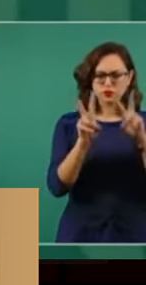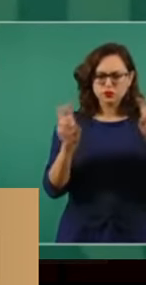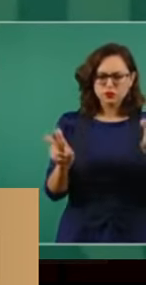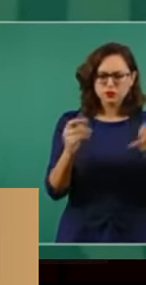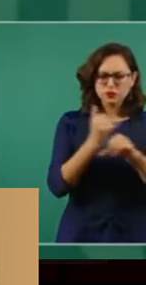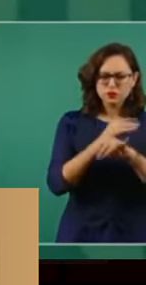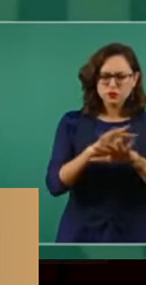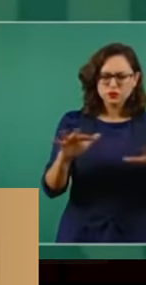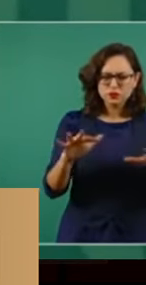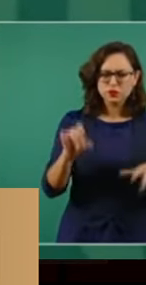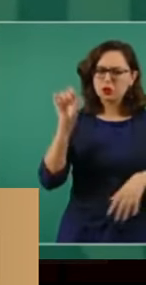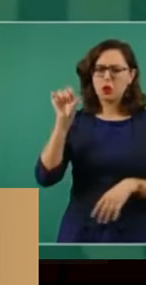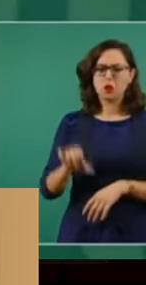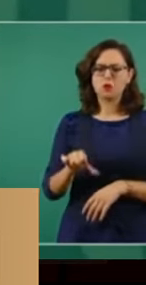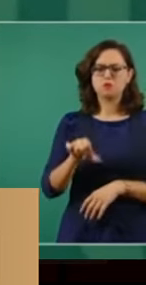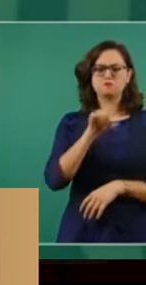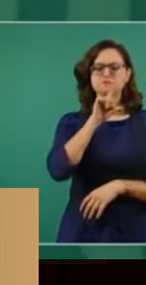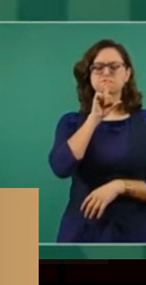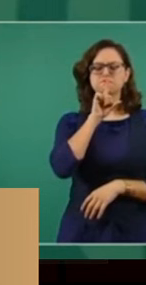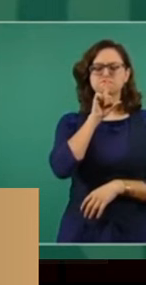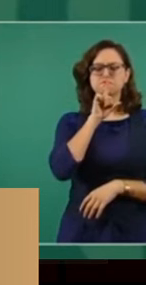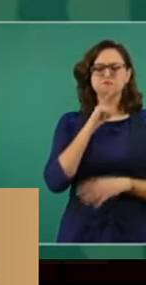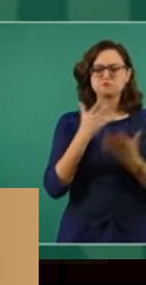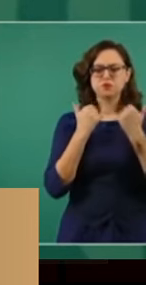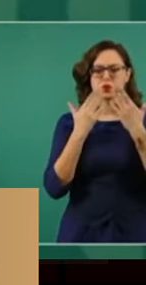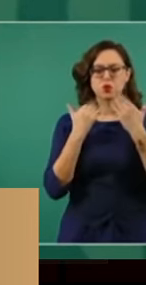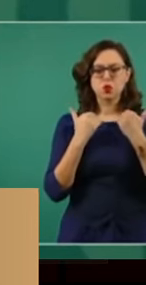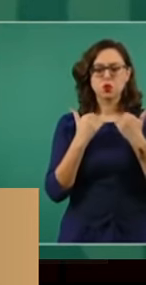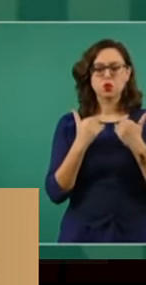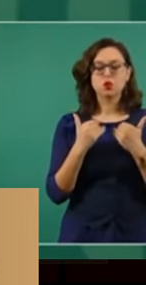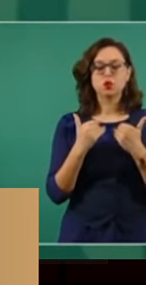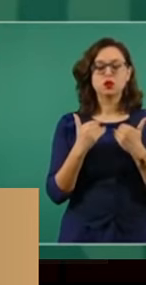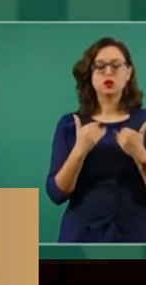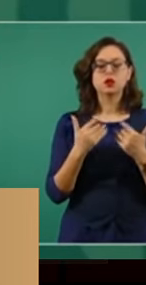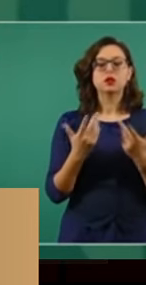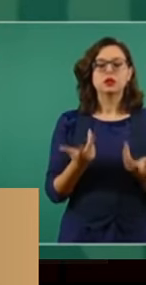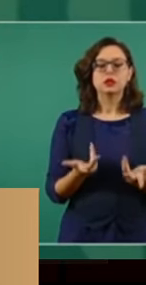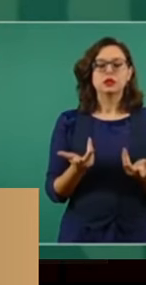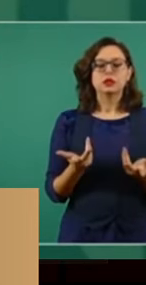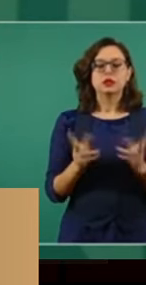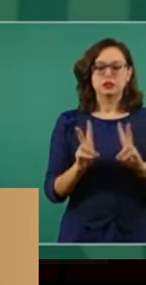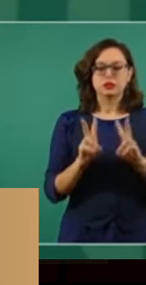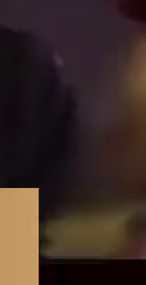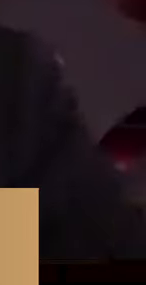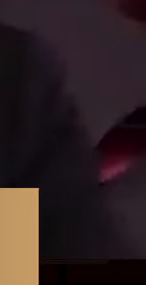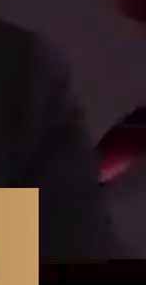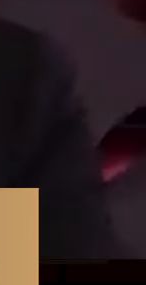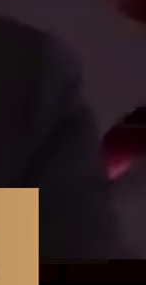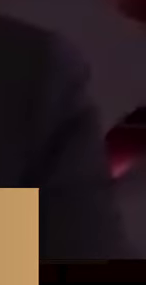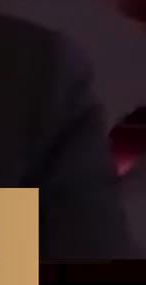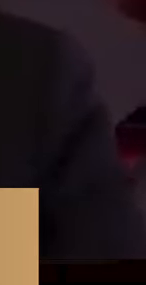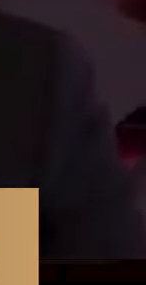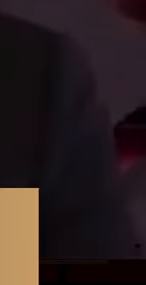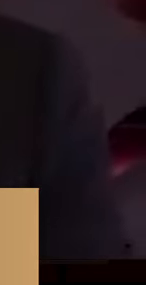muchachos, dice, vamos a inventar una nueva forma de hacer política, una nueva ideología, un nuevo sujeto histórico. Nuestro